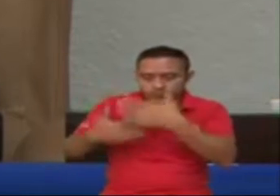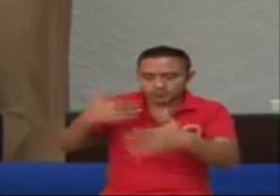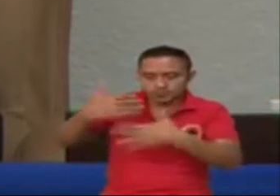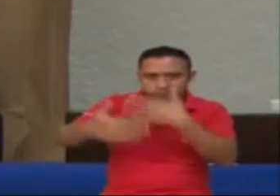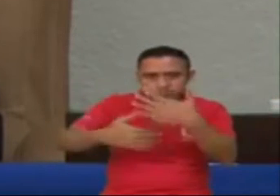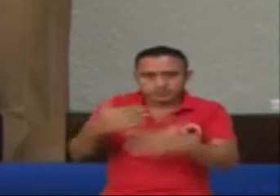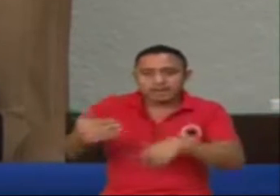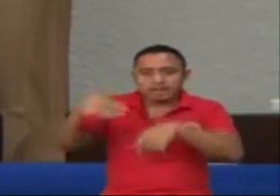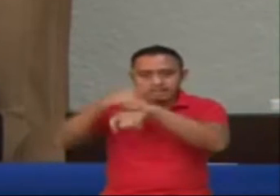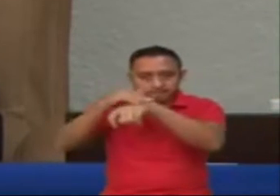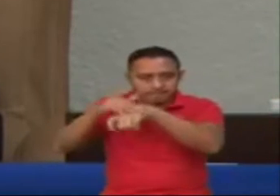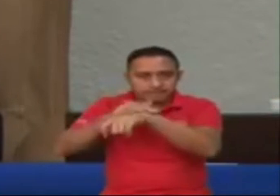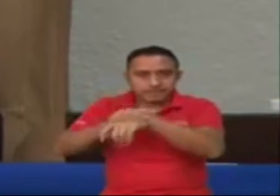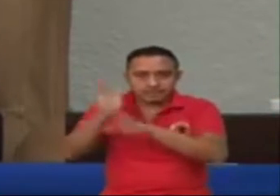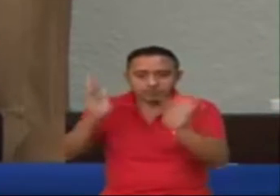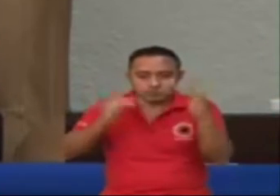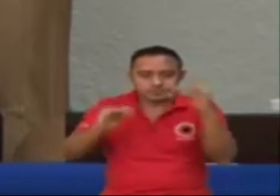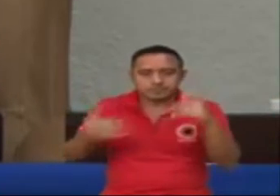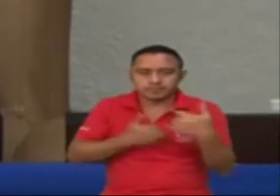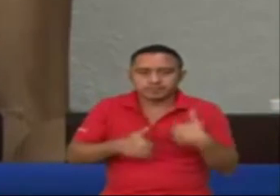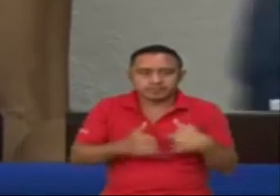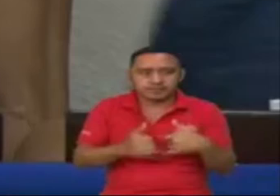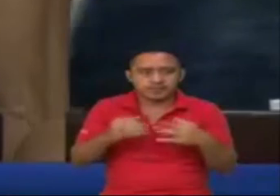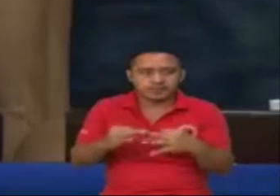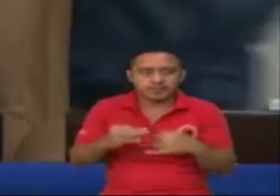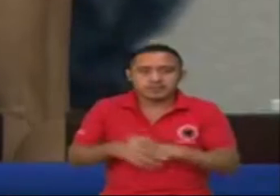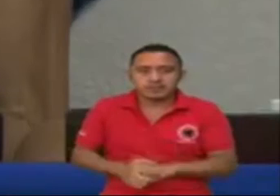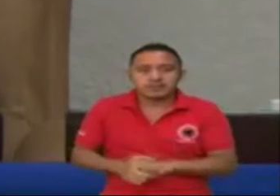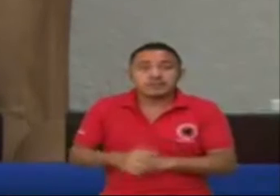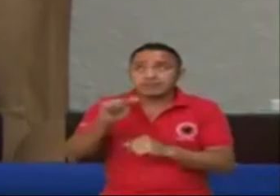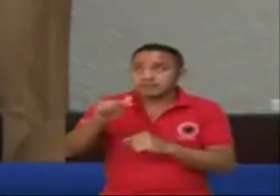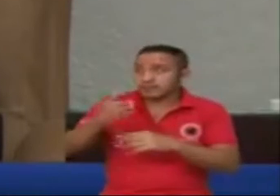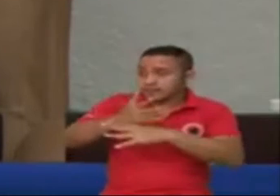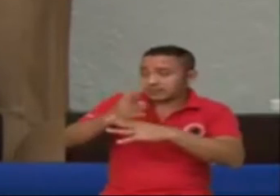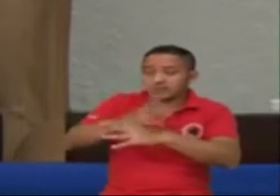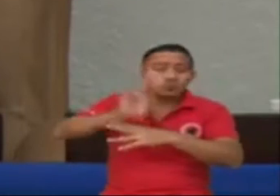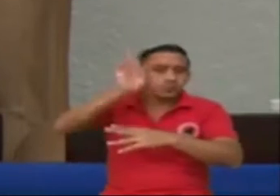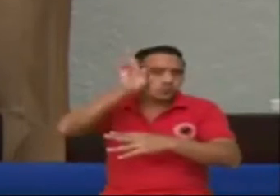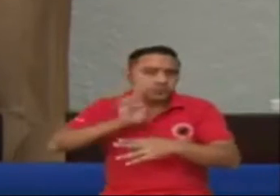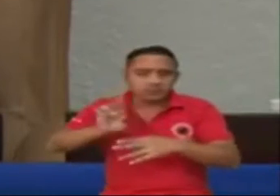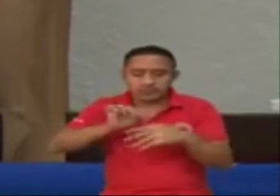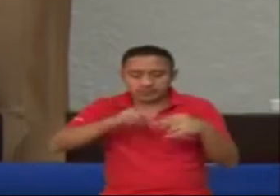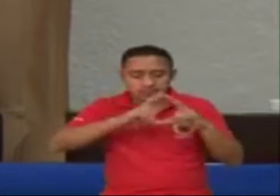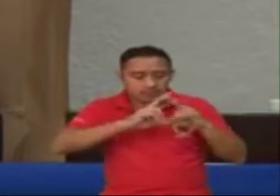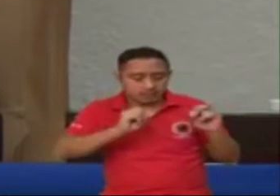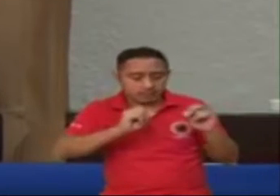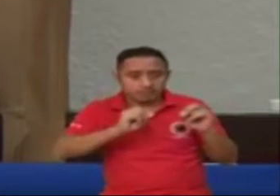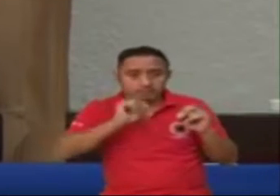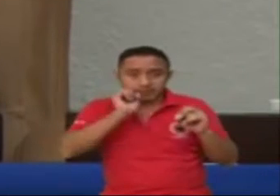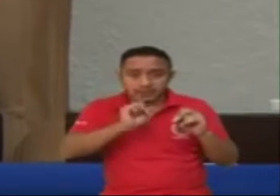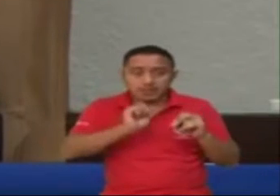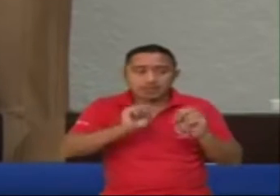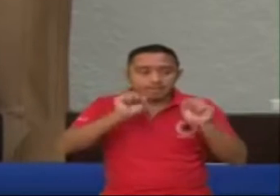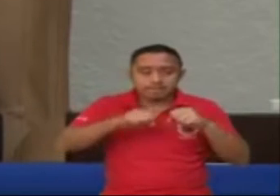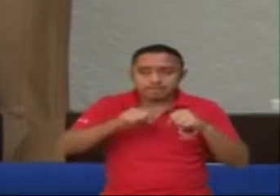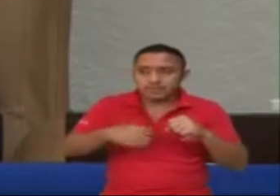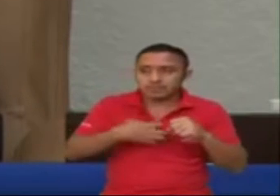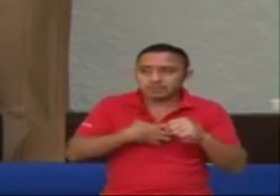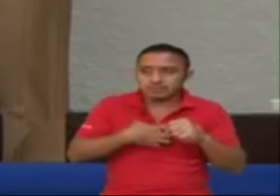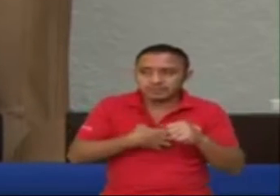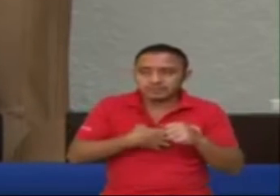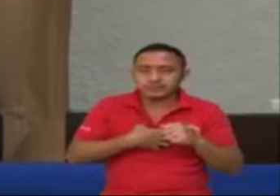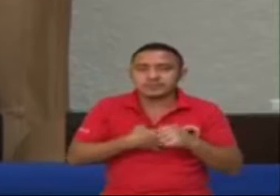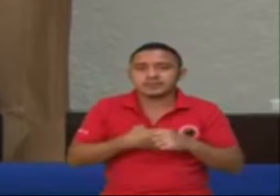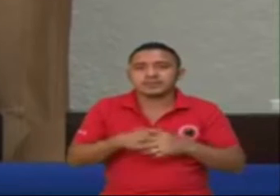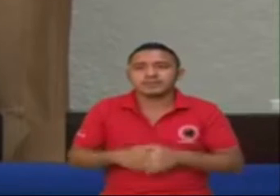de acreditación institucional y de carrera para que las universidades de Nicaragua que estén en capacidad y